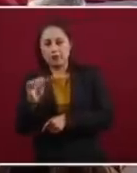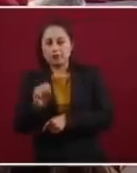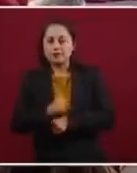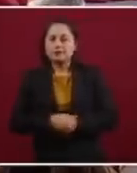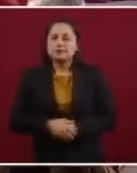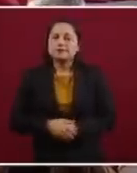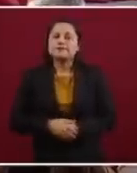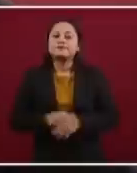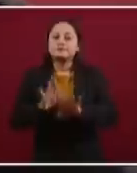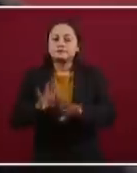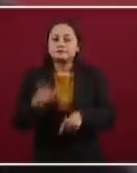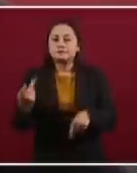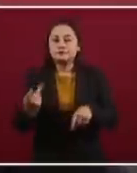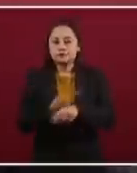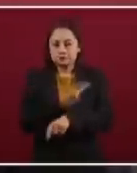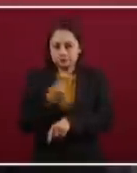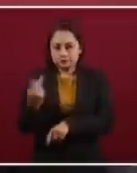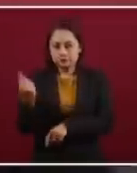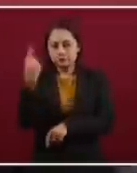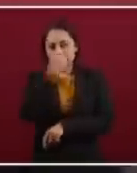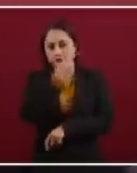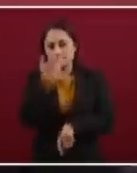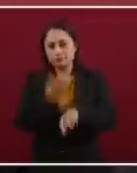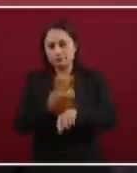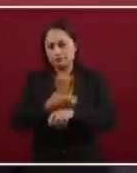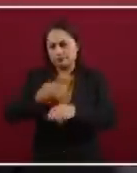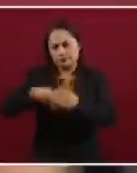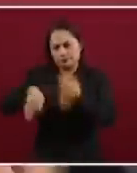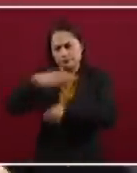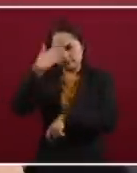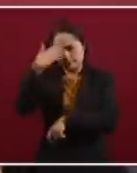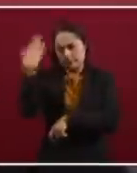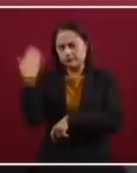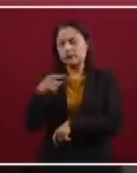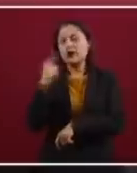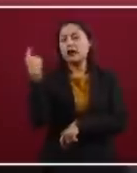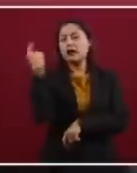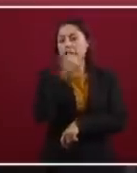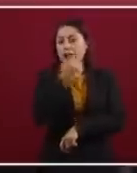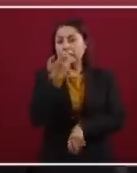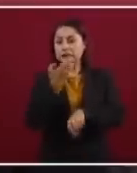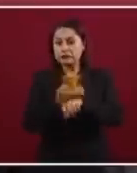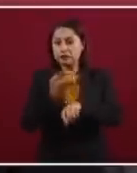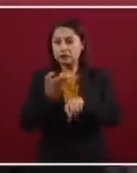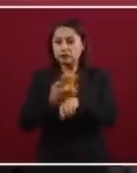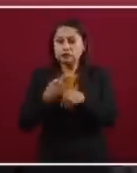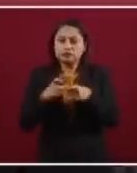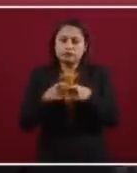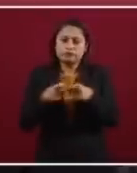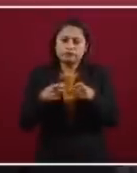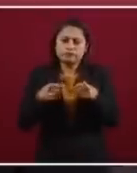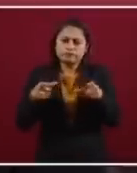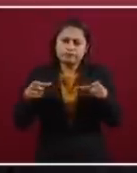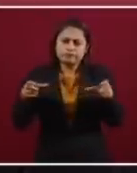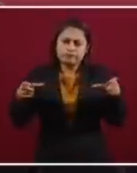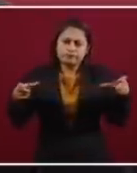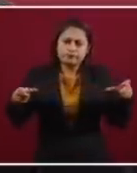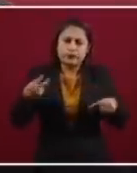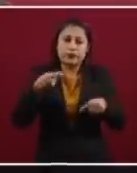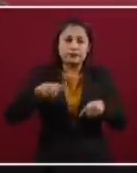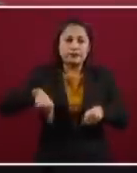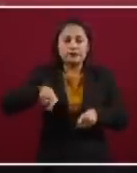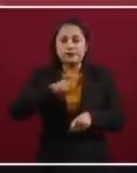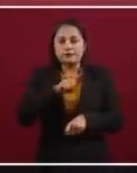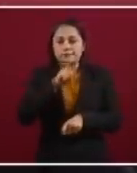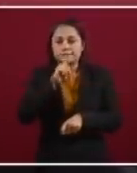eeuu y esto es del dominio público prolífero de manera silenciosa o como dice